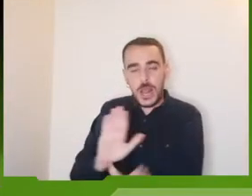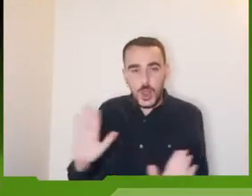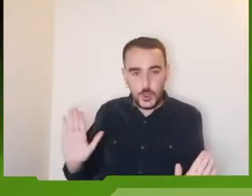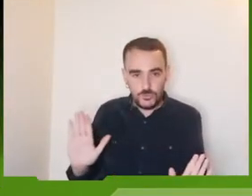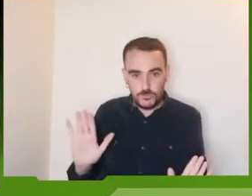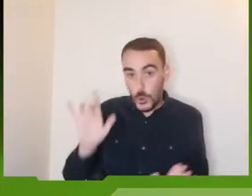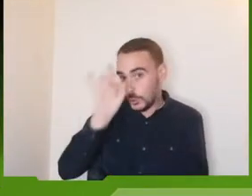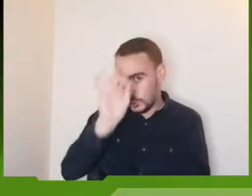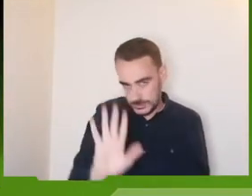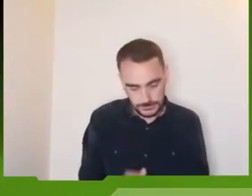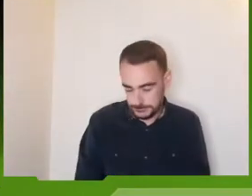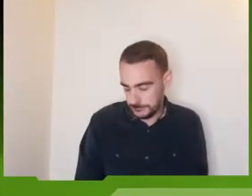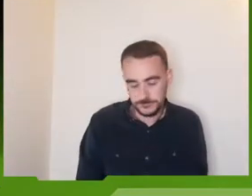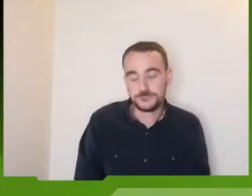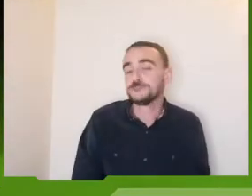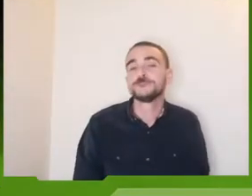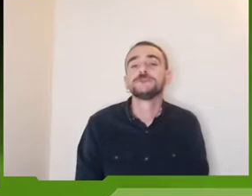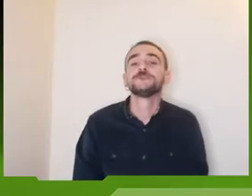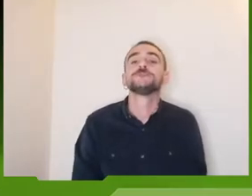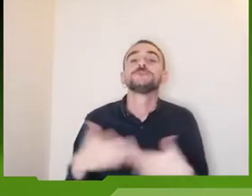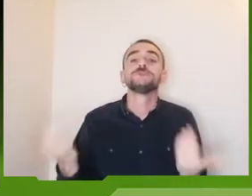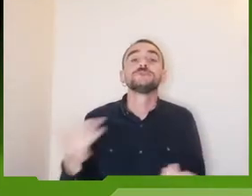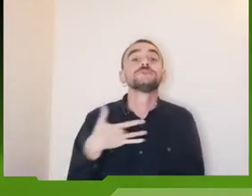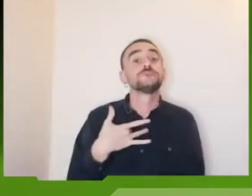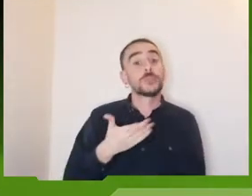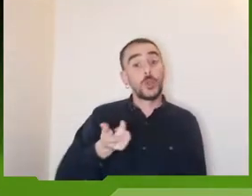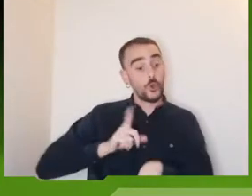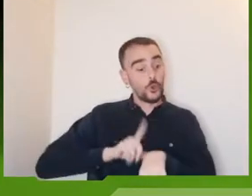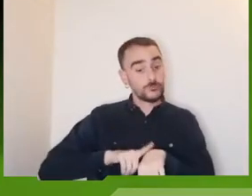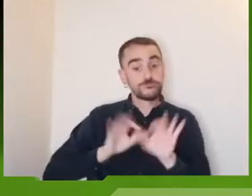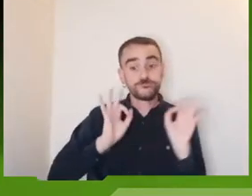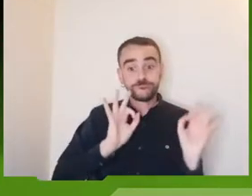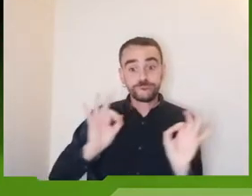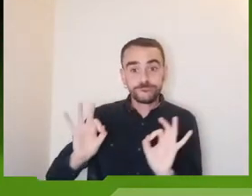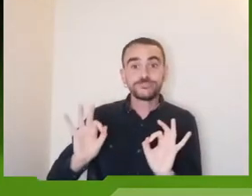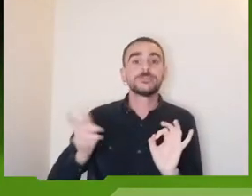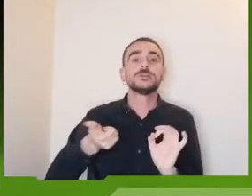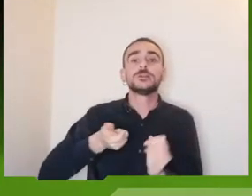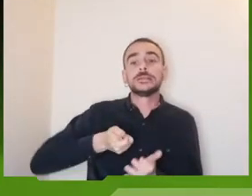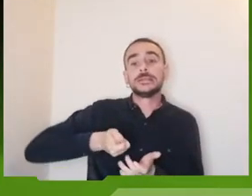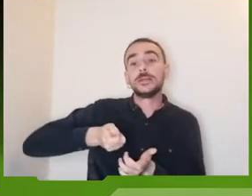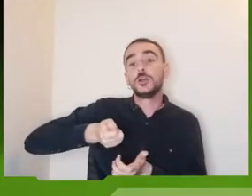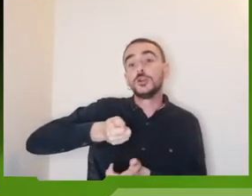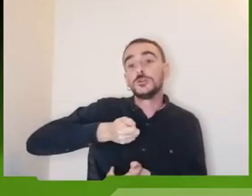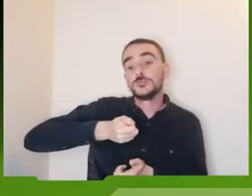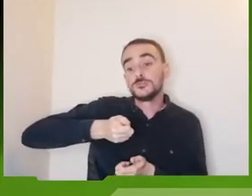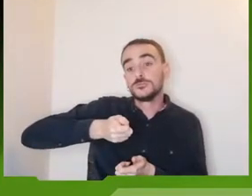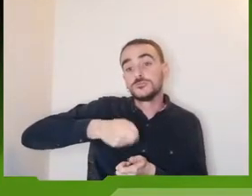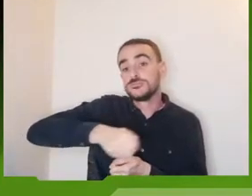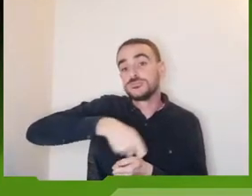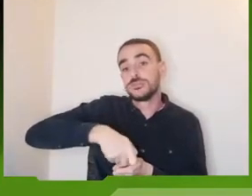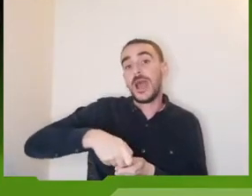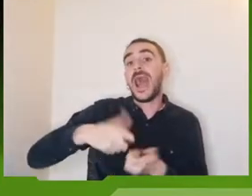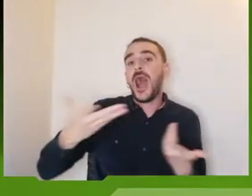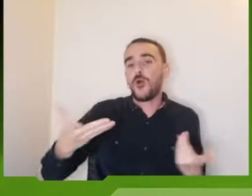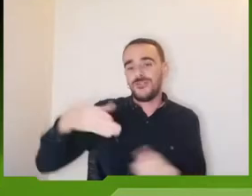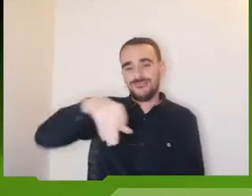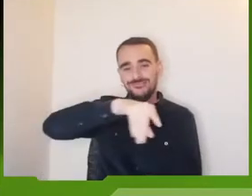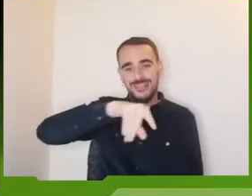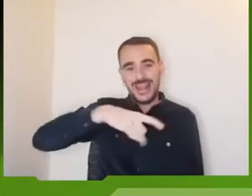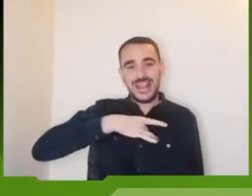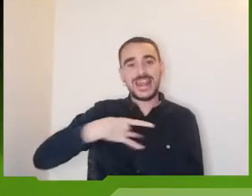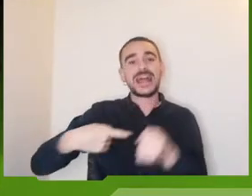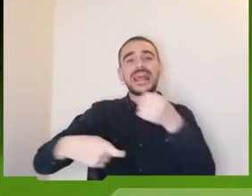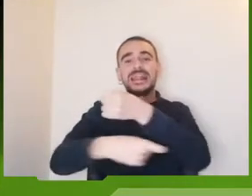que es y que el sofrito está ya preparado, le echaré un poquito de harina de trigo. Las cantidades son a ojo,